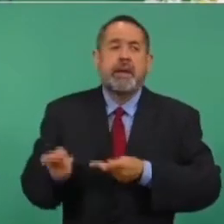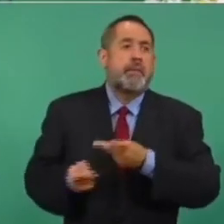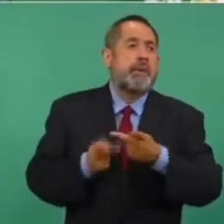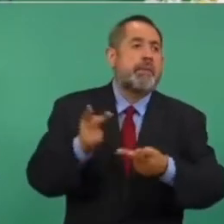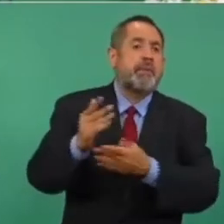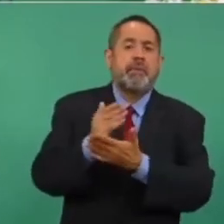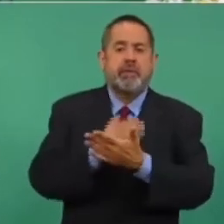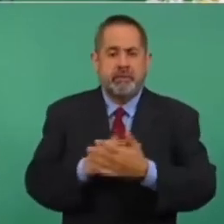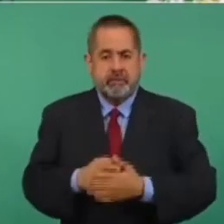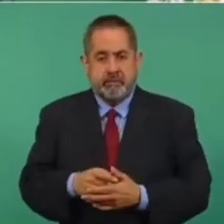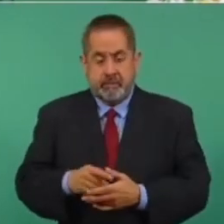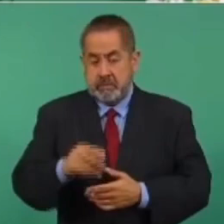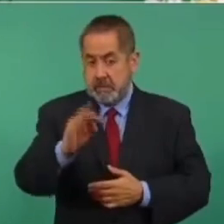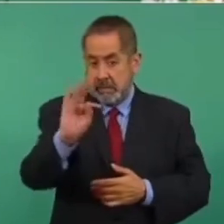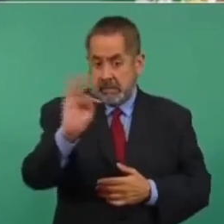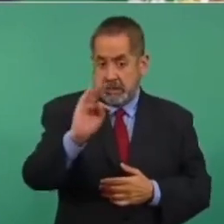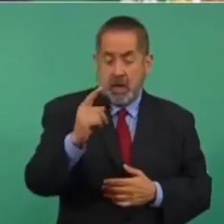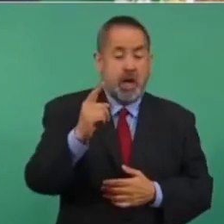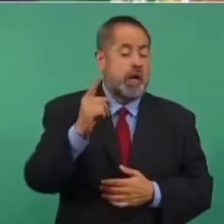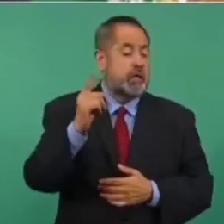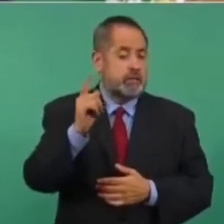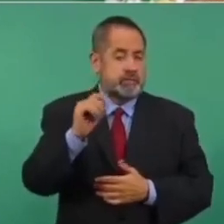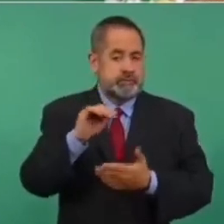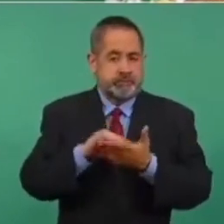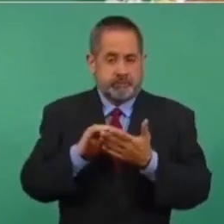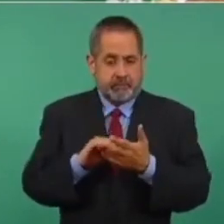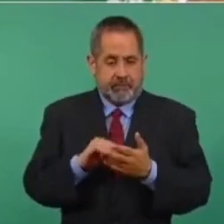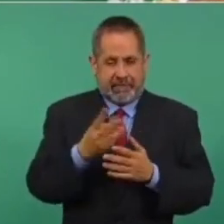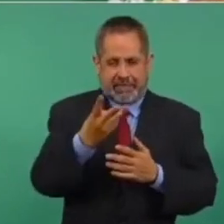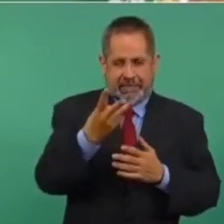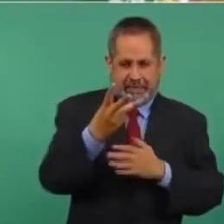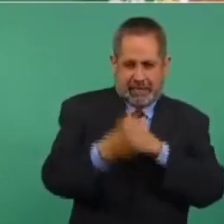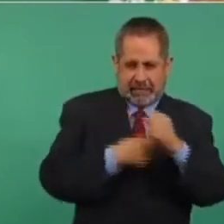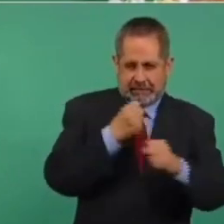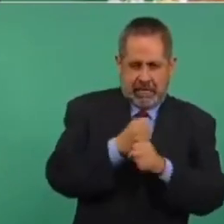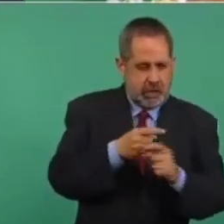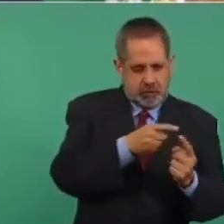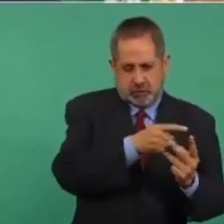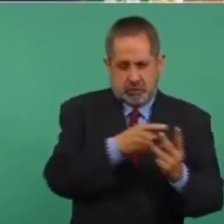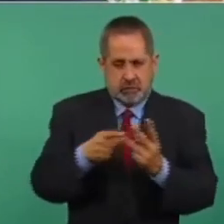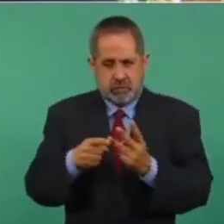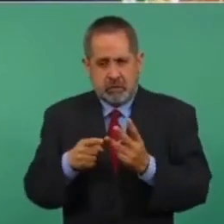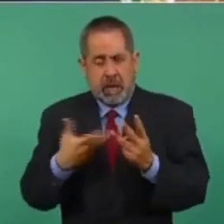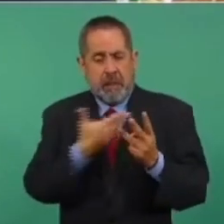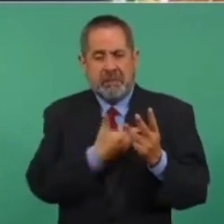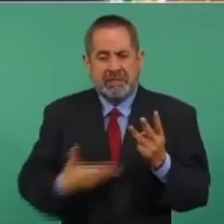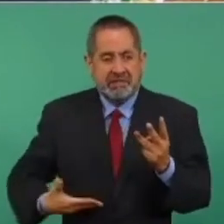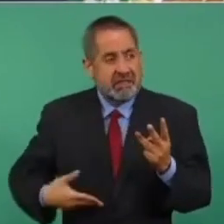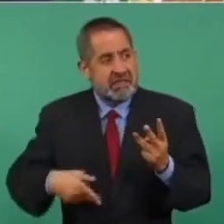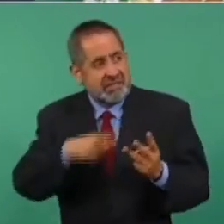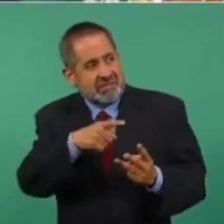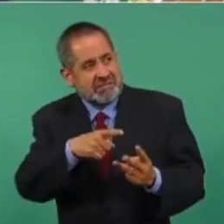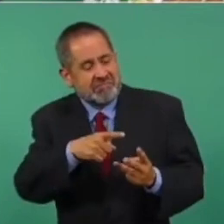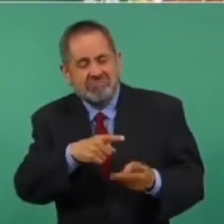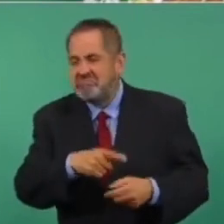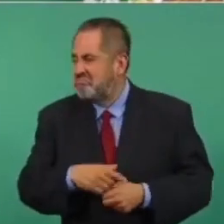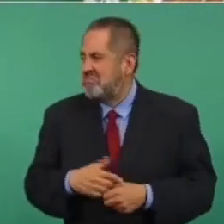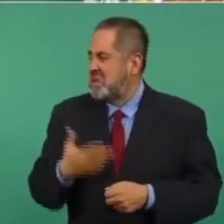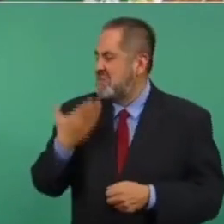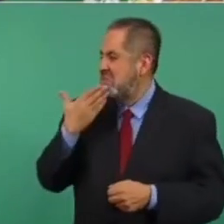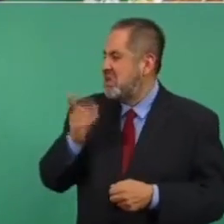Si un presidente en el primer tramo no lo hace bien,